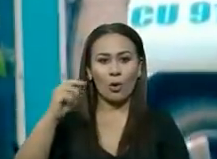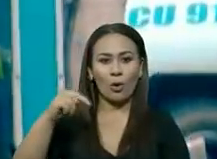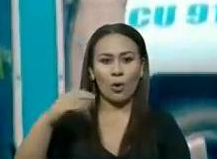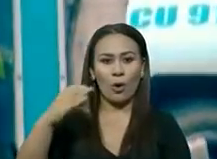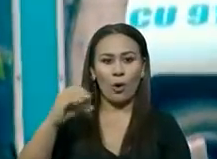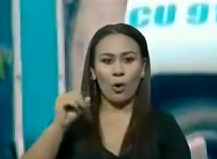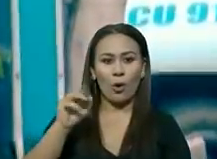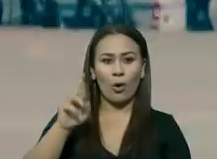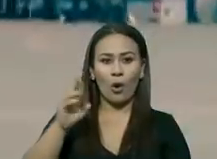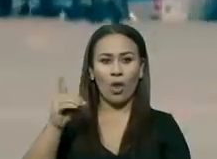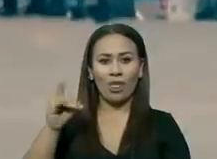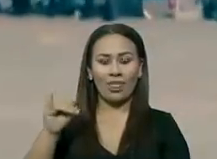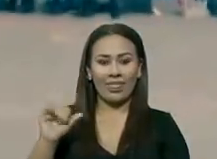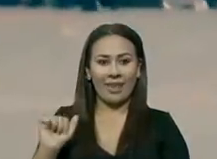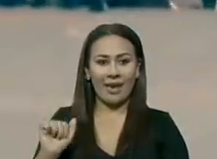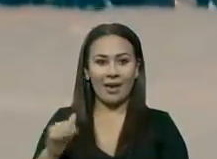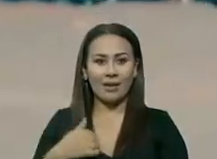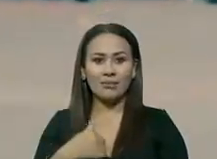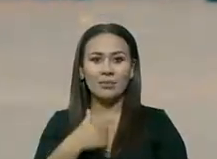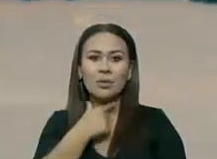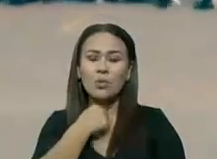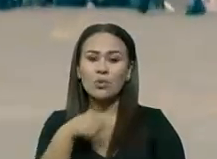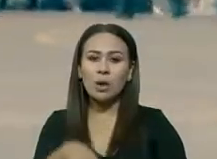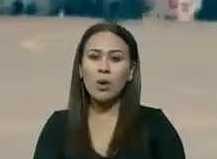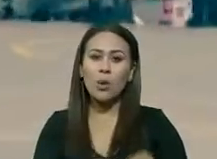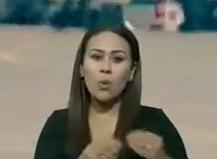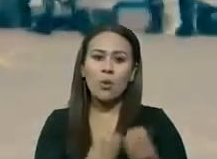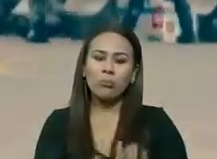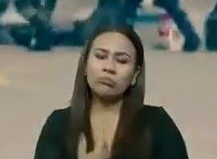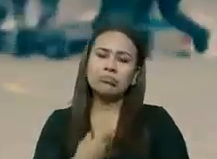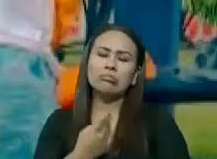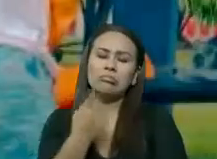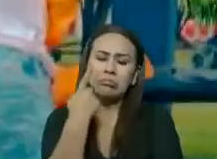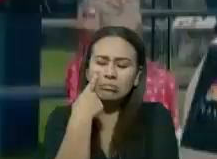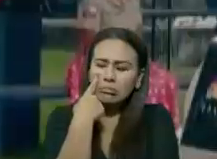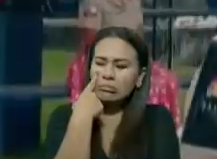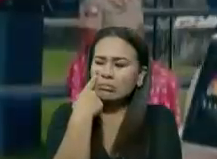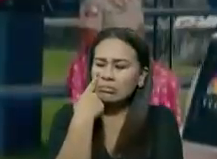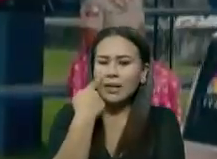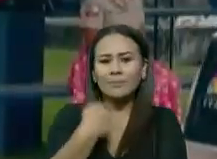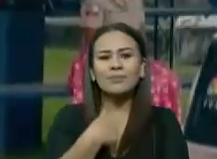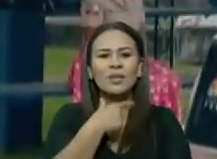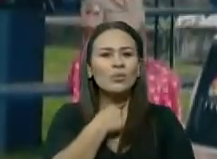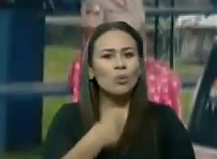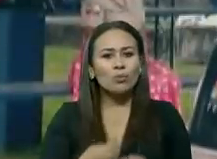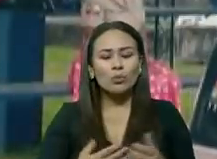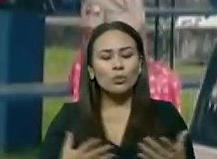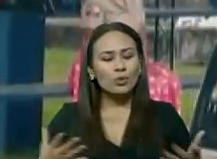me comunicaron que existía este grupo y como es algo que lo llevo de nacimiento en la